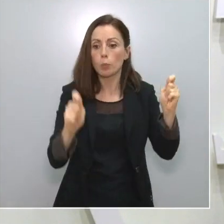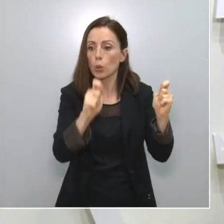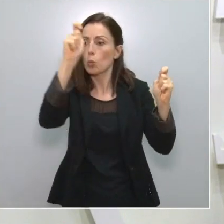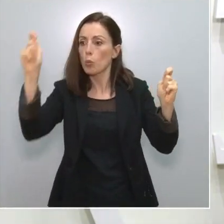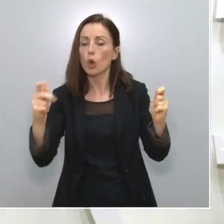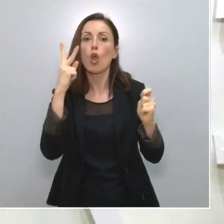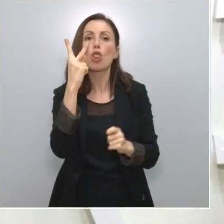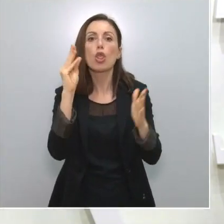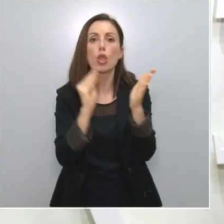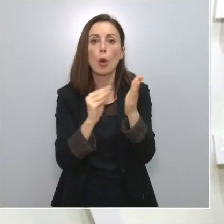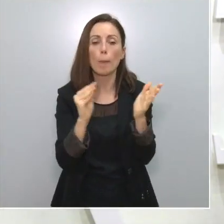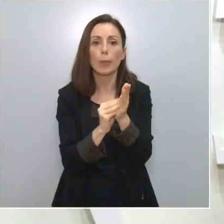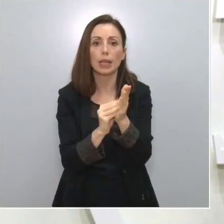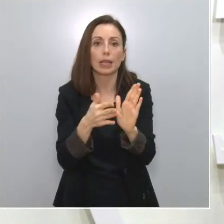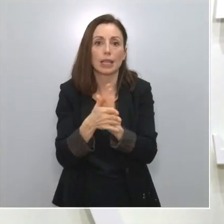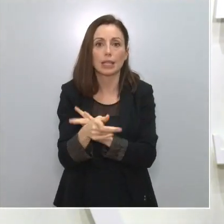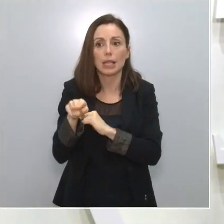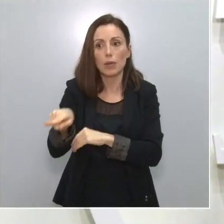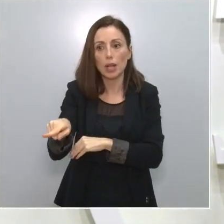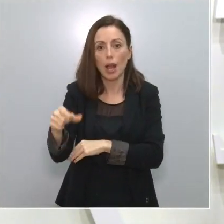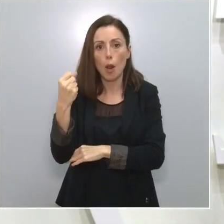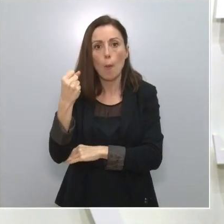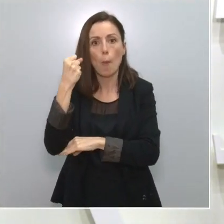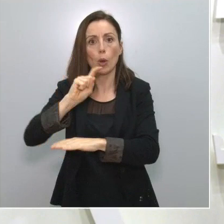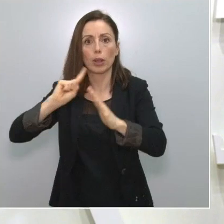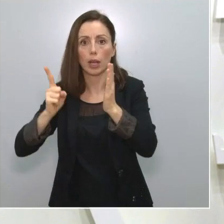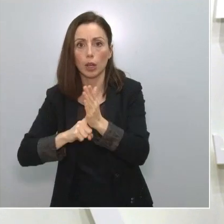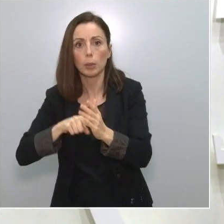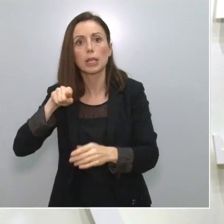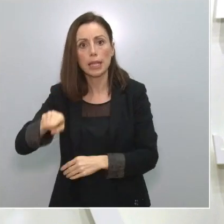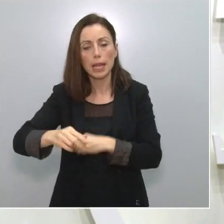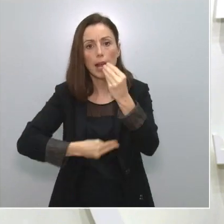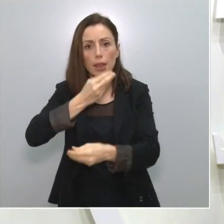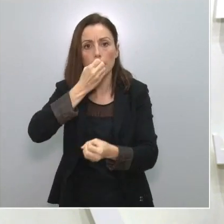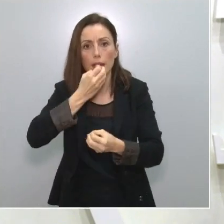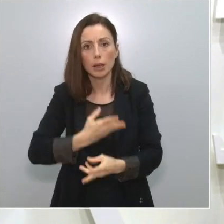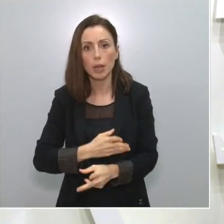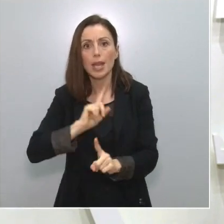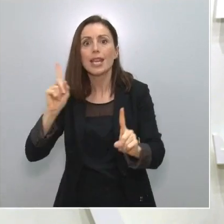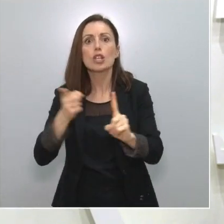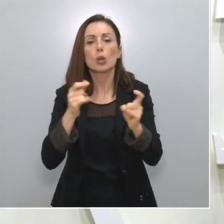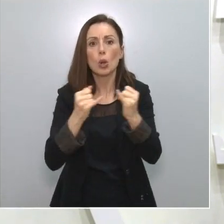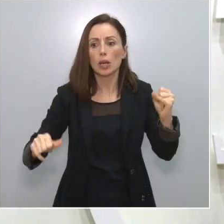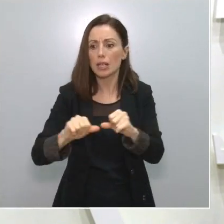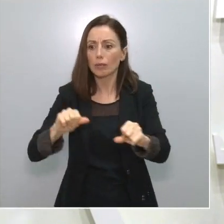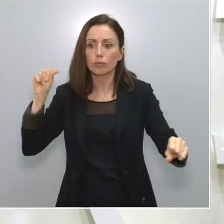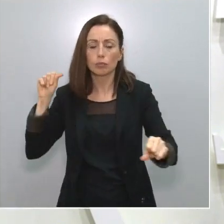casi absoluto. Y debe saber ejercerlo. Debe liderar la solución a esta crisis sin